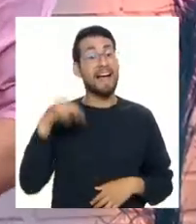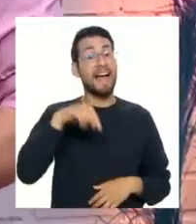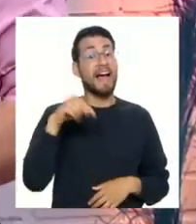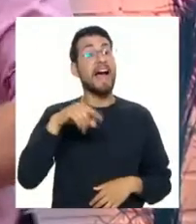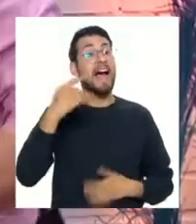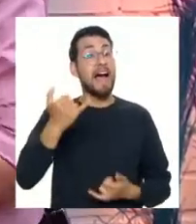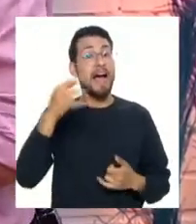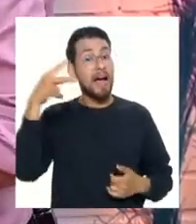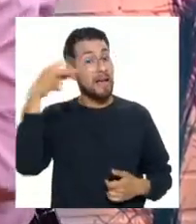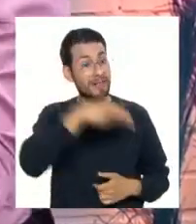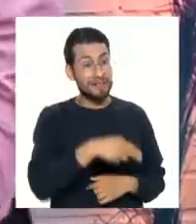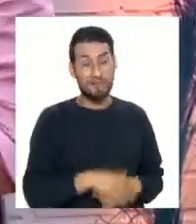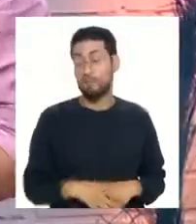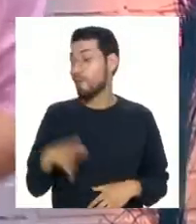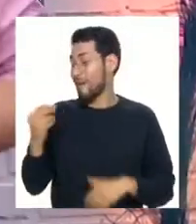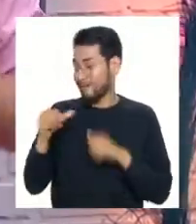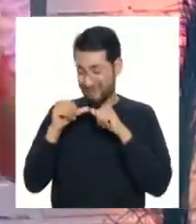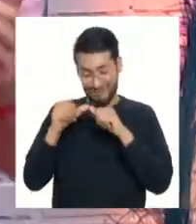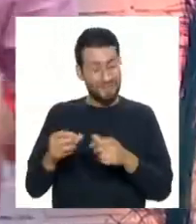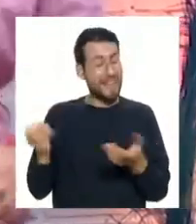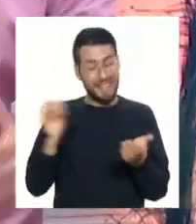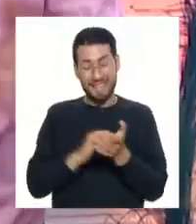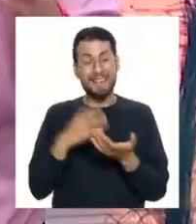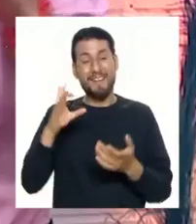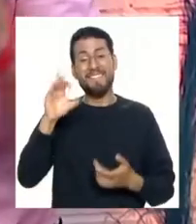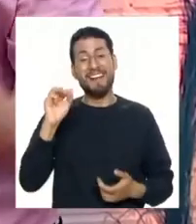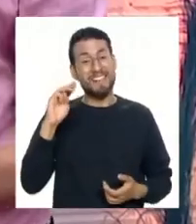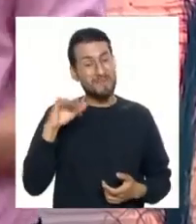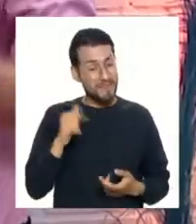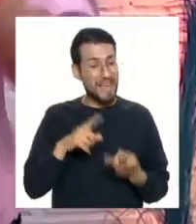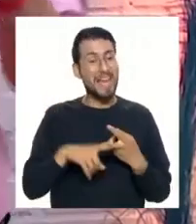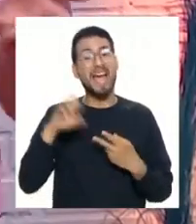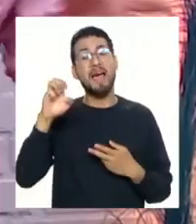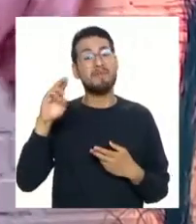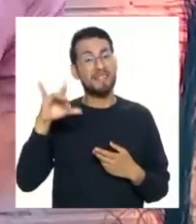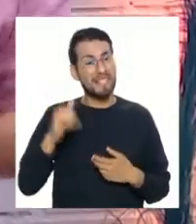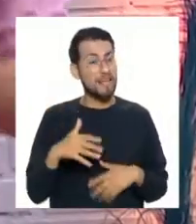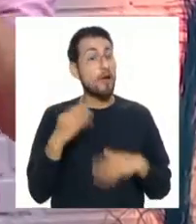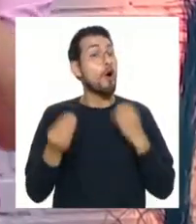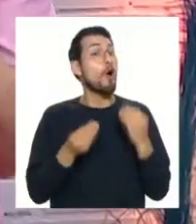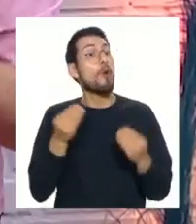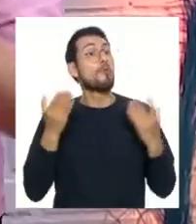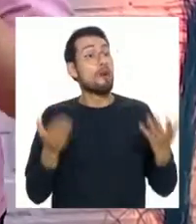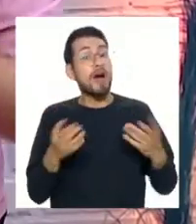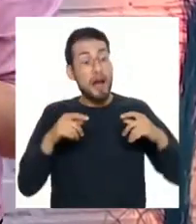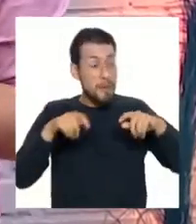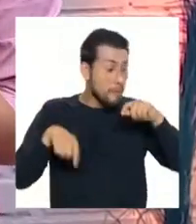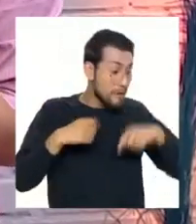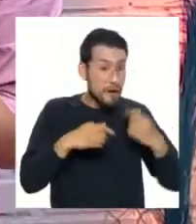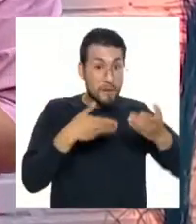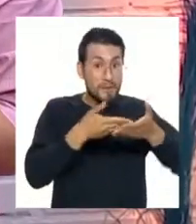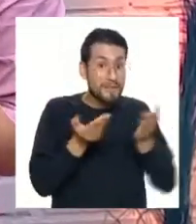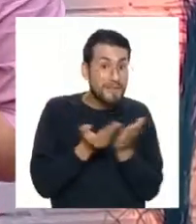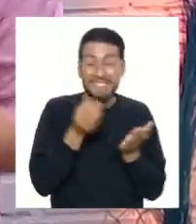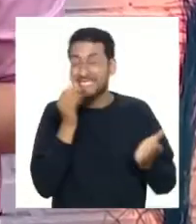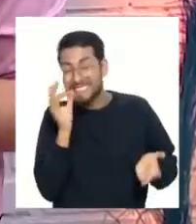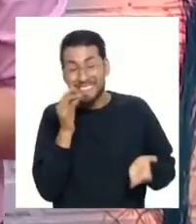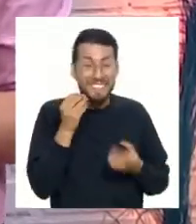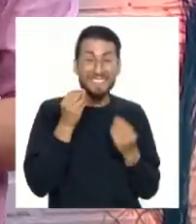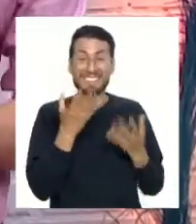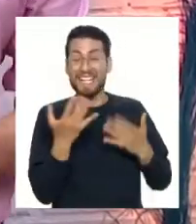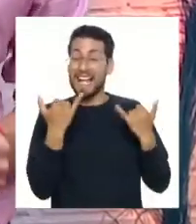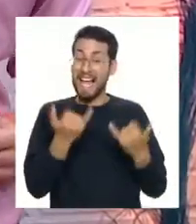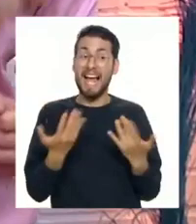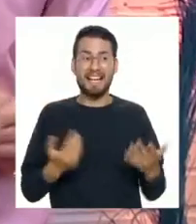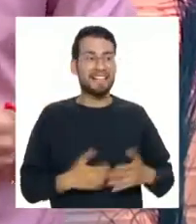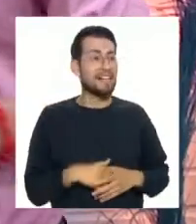nos vamos al corte, mi querida Uchi, porque todavía venimos con Fátima, todavía venimos con Emilia. ¿Cómo irá ese platito de piso tan sabroso que